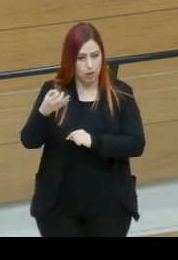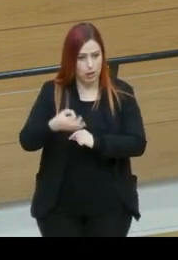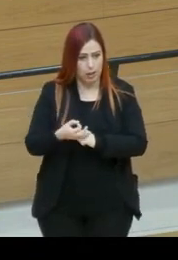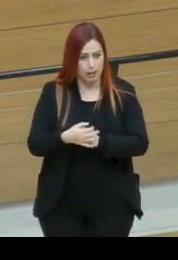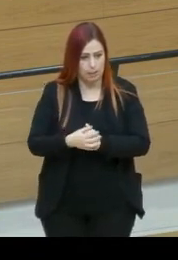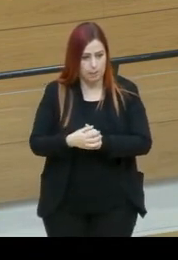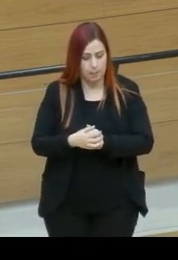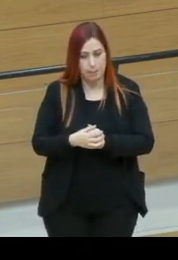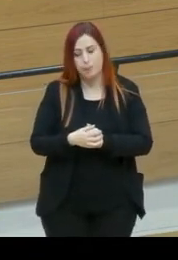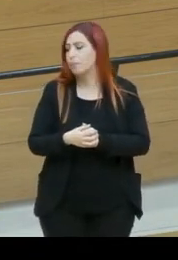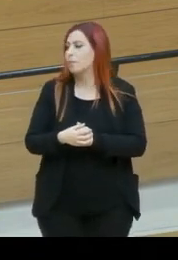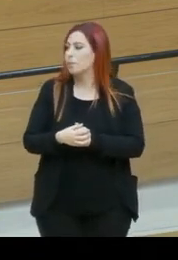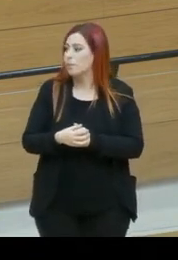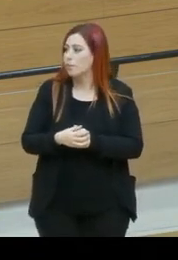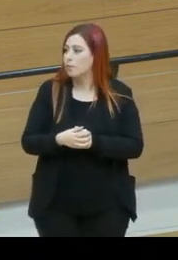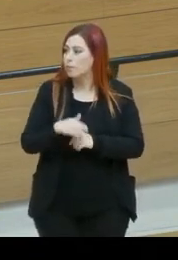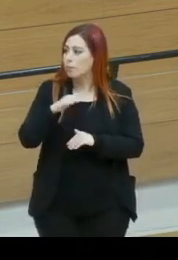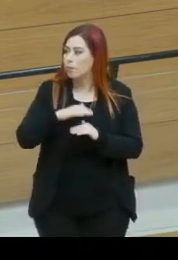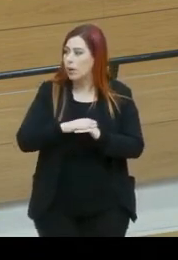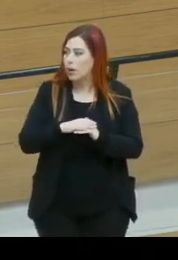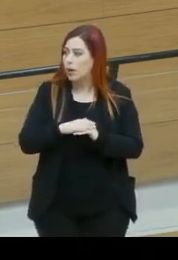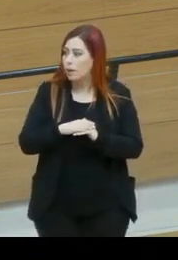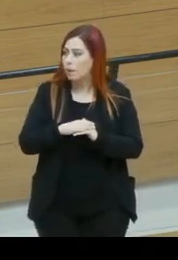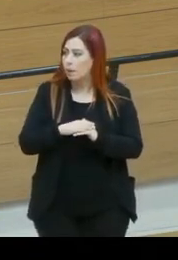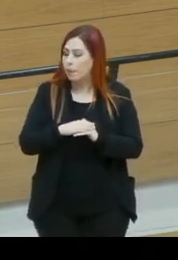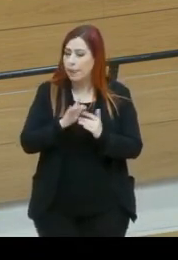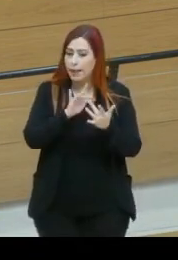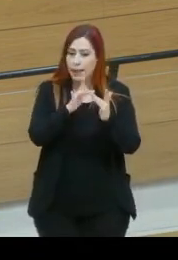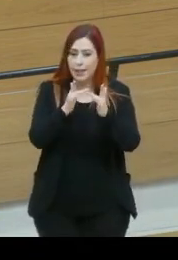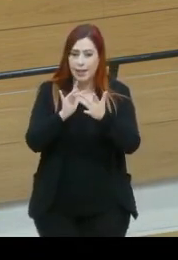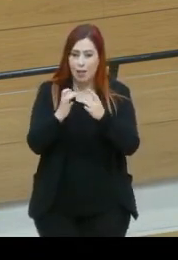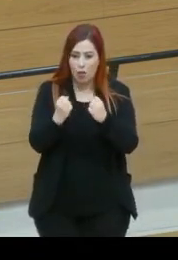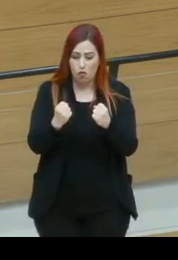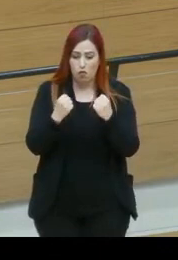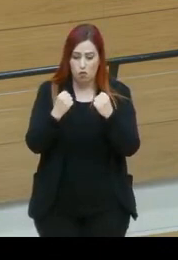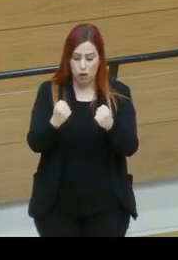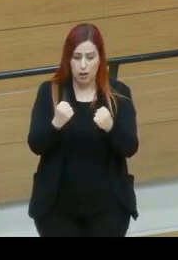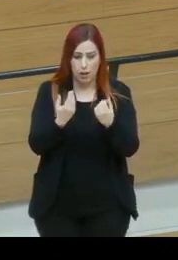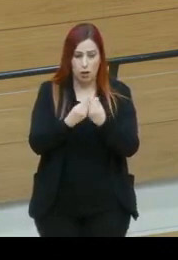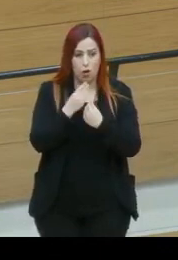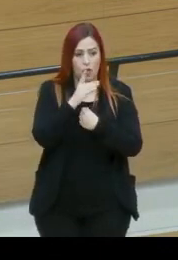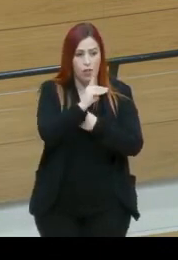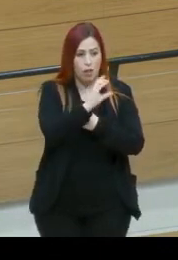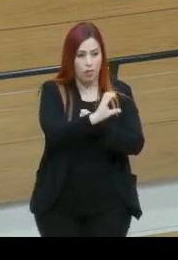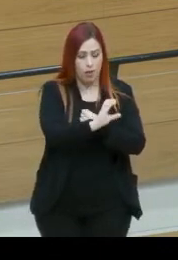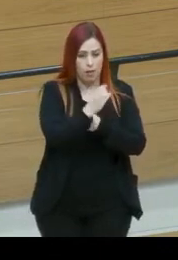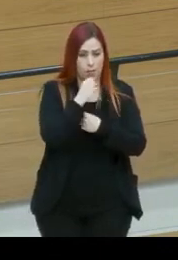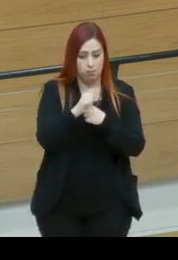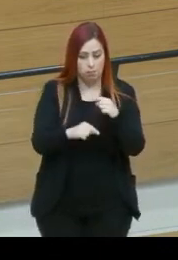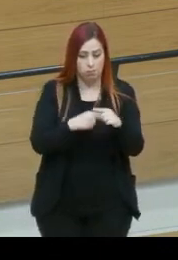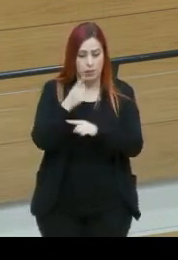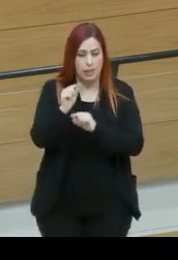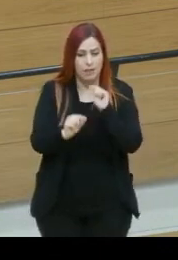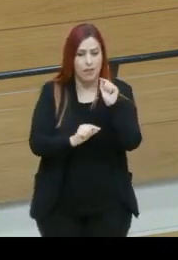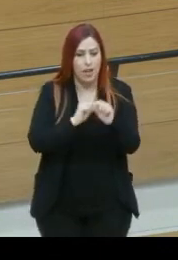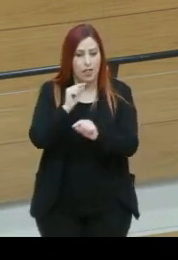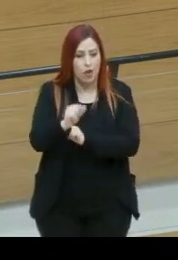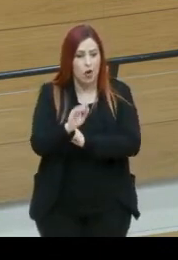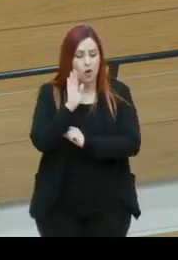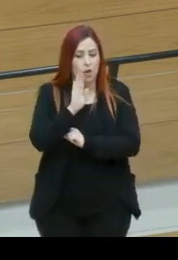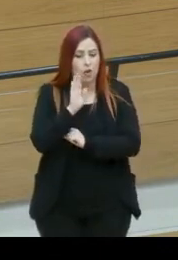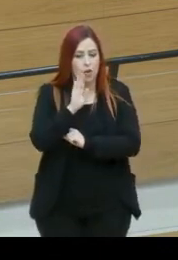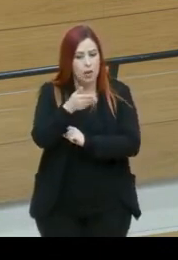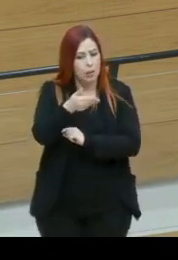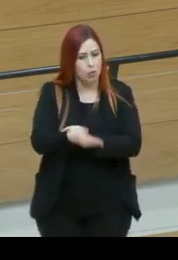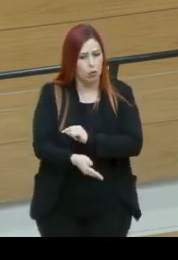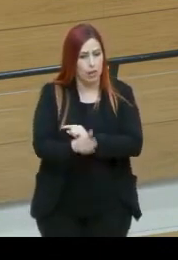para que sea una interacción fuerte con D-cysteine y por tanto desencadenar la infección, es muy importante que